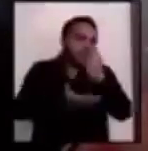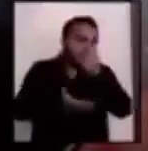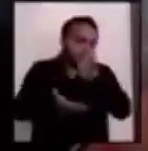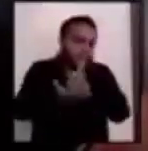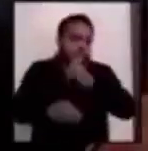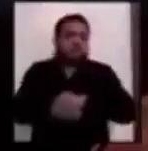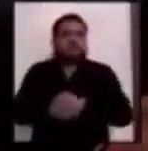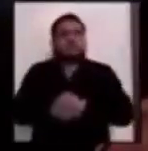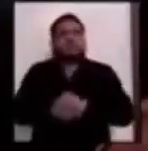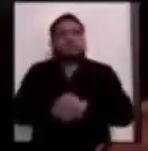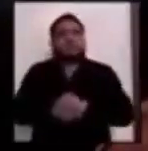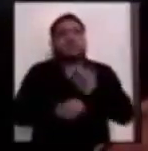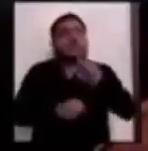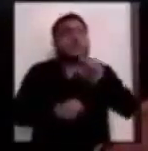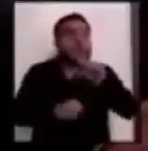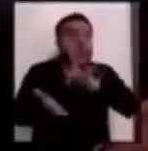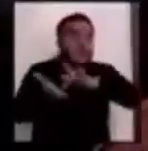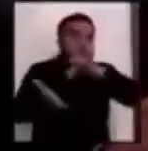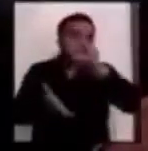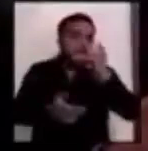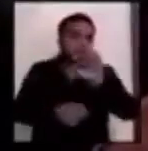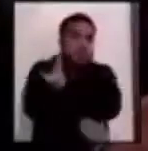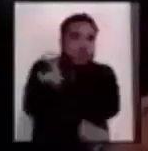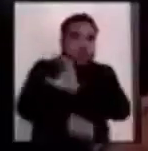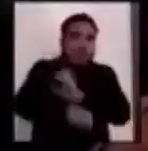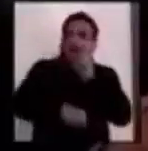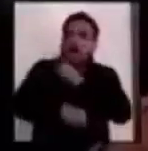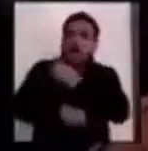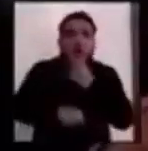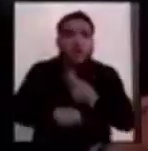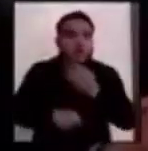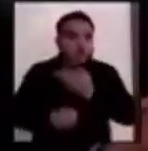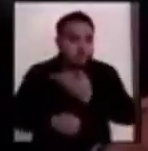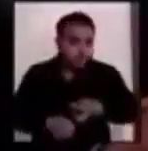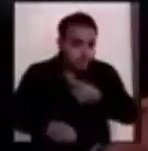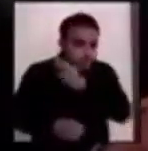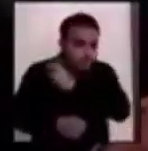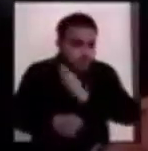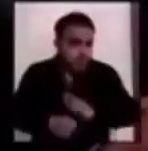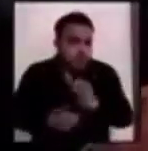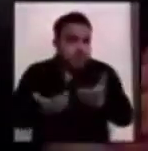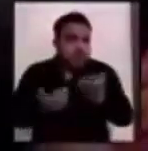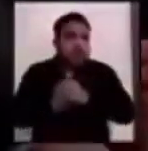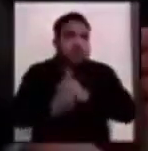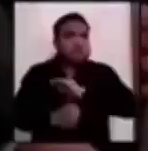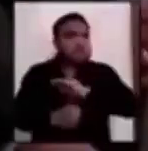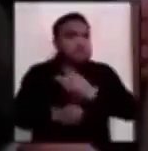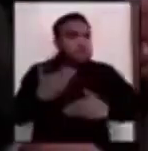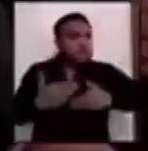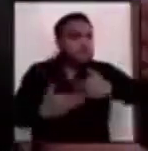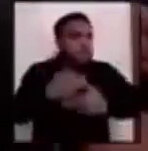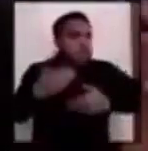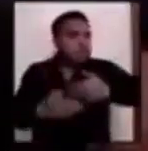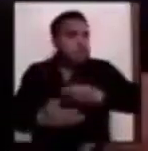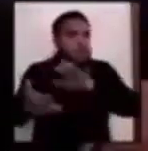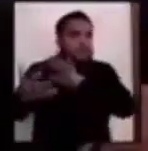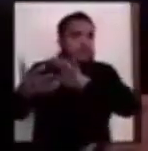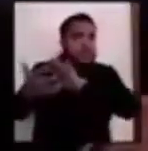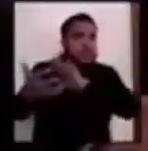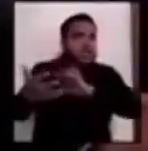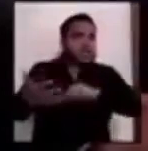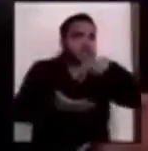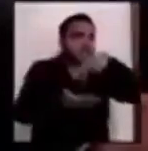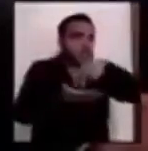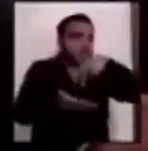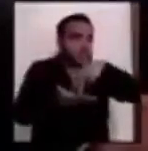también agradecerles a todos mis compañeras y compañeros presidentes municipales la oportunidad de continuar leyendo este